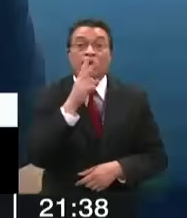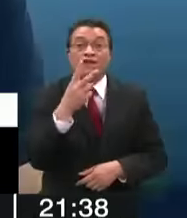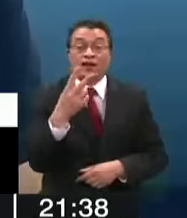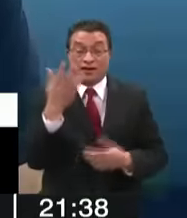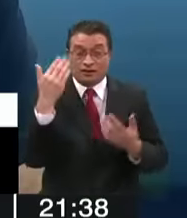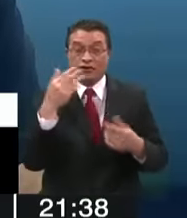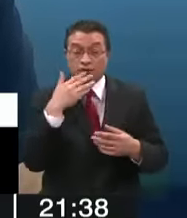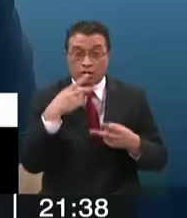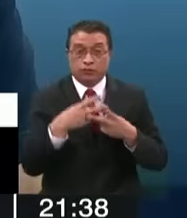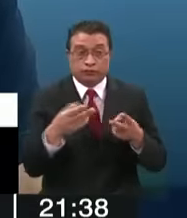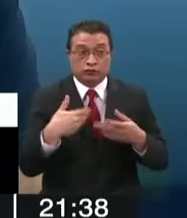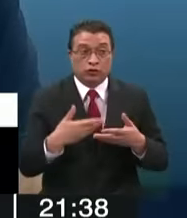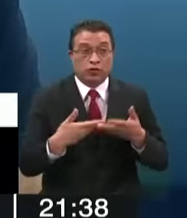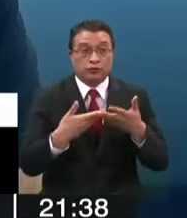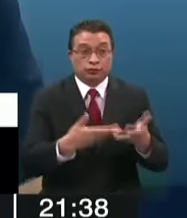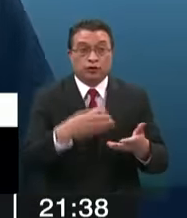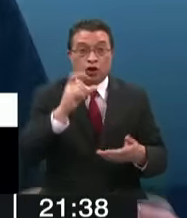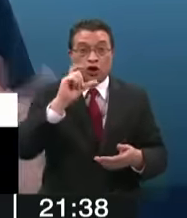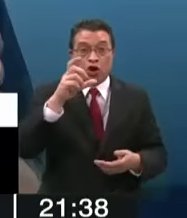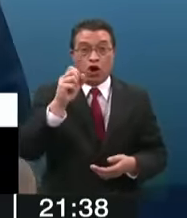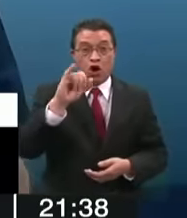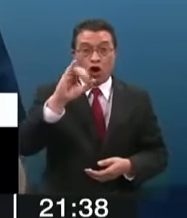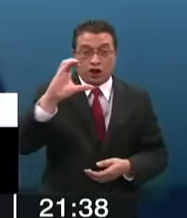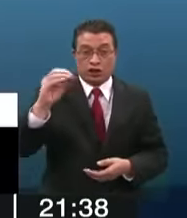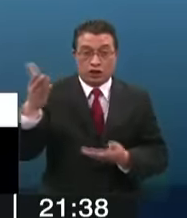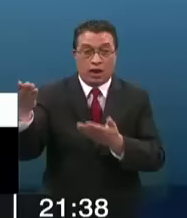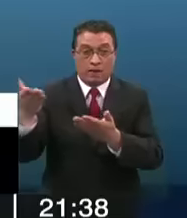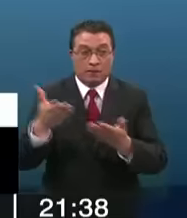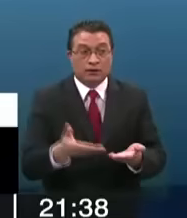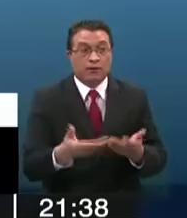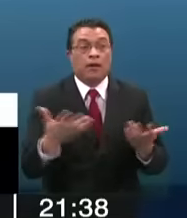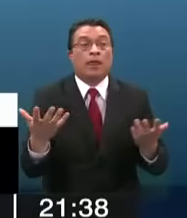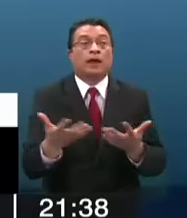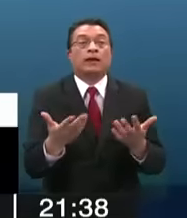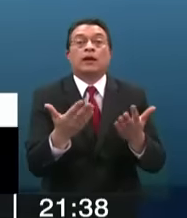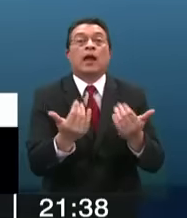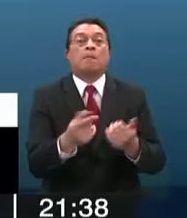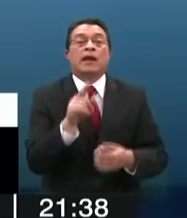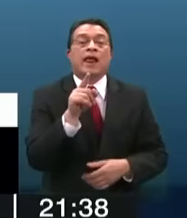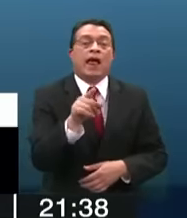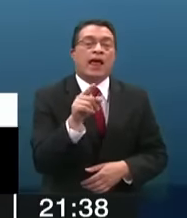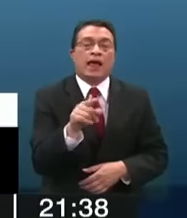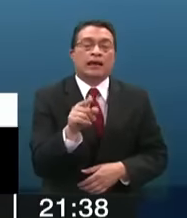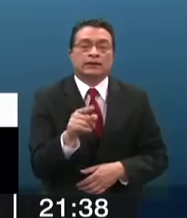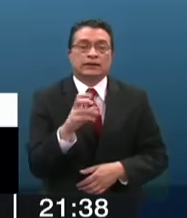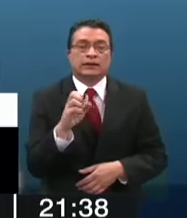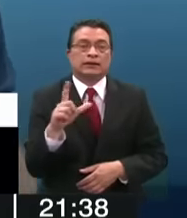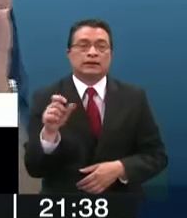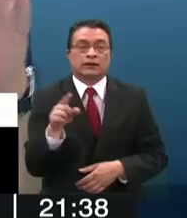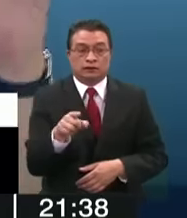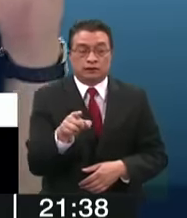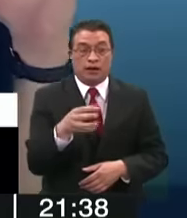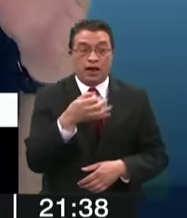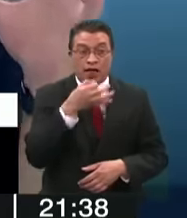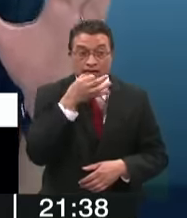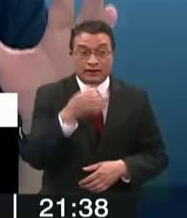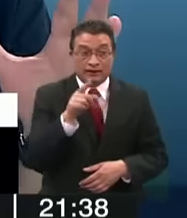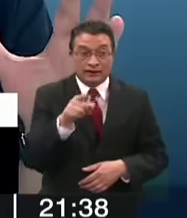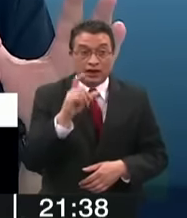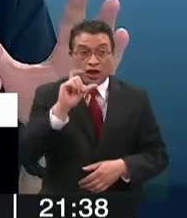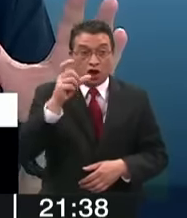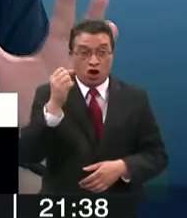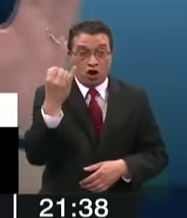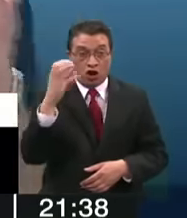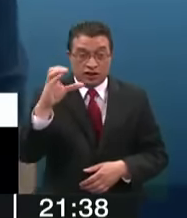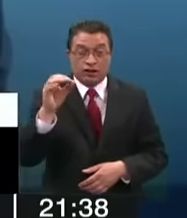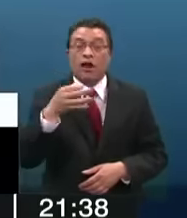estaba nacional, que estuve invitada, Carola Goich, ¿qué es lo que esperaba ella? Porque tú te fijaste que Carolina Goich planteó